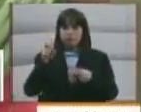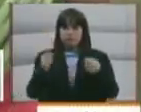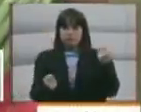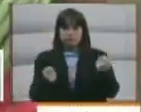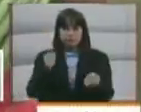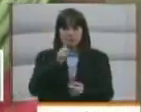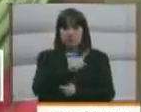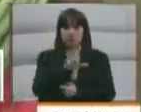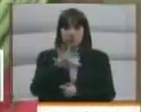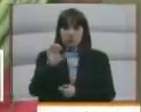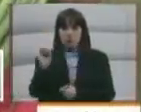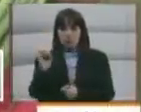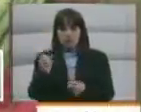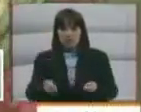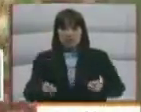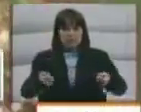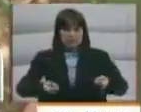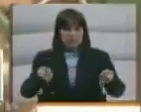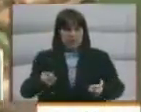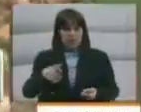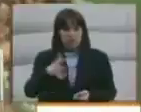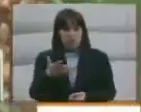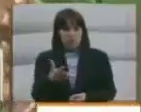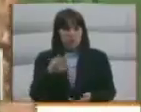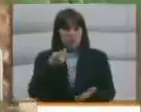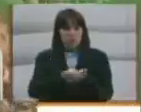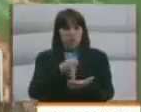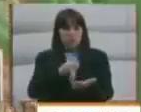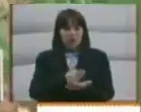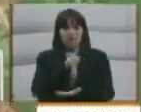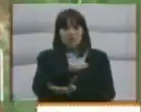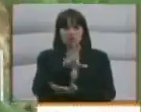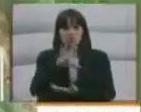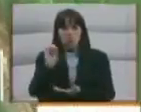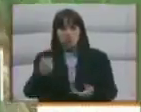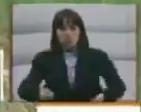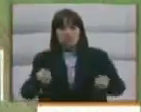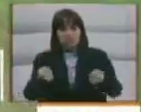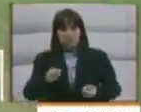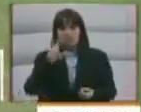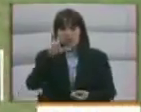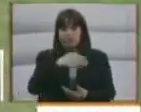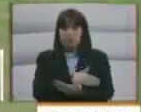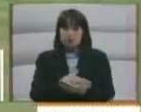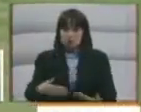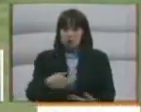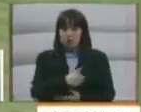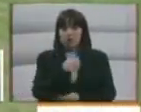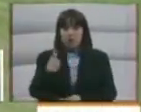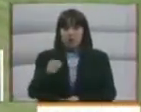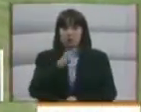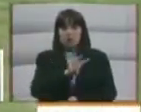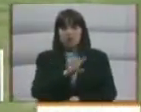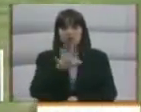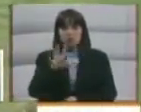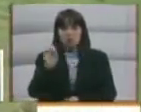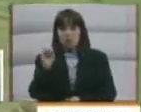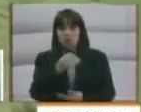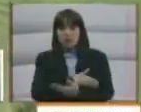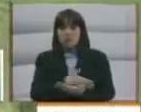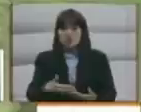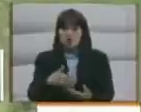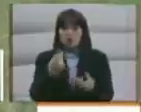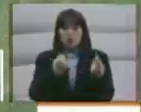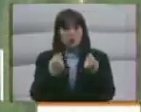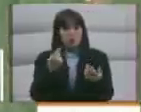150 cestas aproximadamente. ¿A cómo le pones tú esas 150 cestas? A 3 millones de bolívares, serían 450 millones de bolívares.